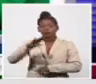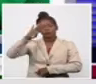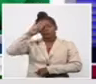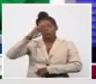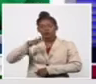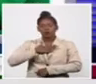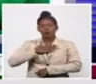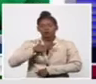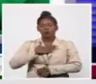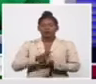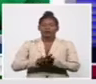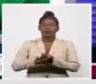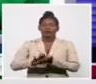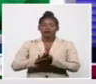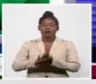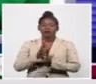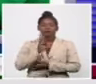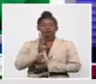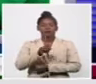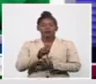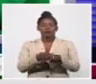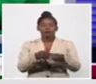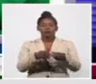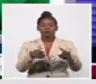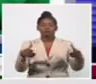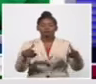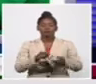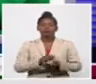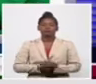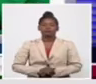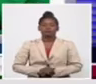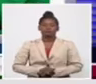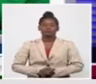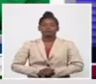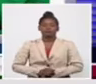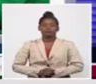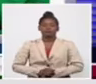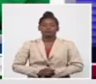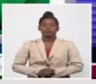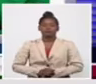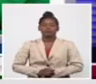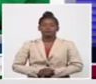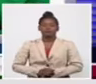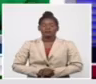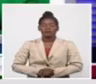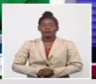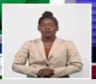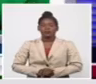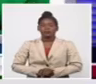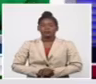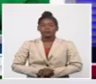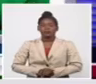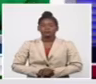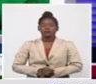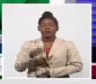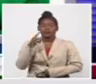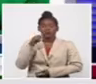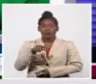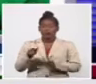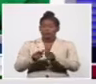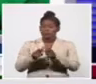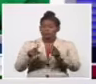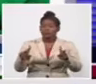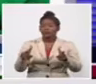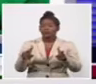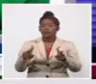55,5% de los casos con síntomas asintomáticos de la enfermedad. Se ha ido incrementando,